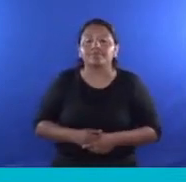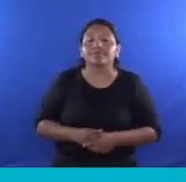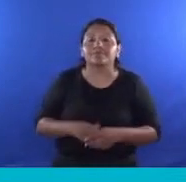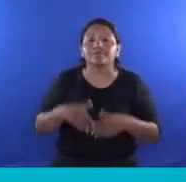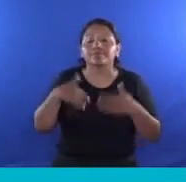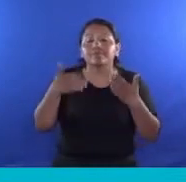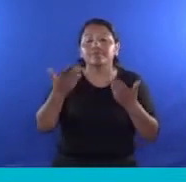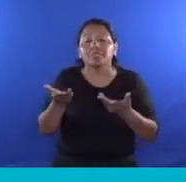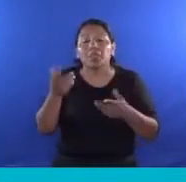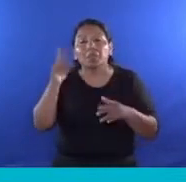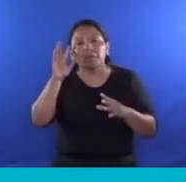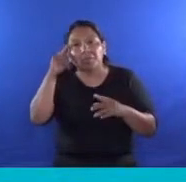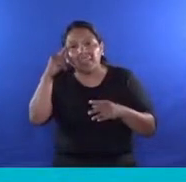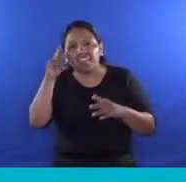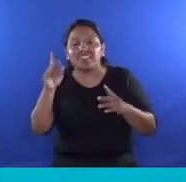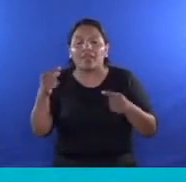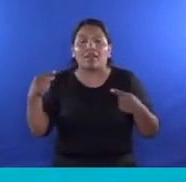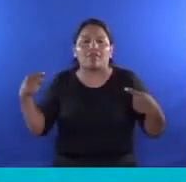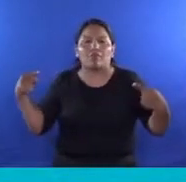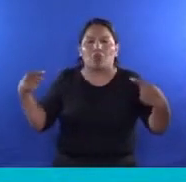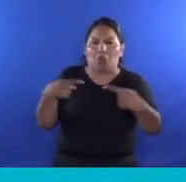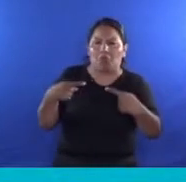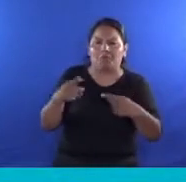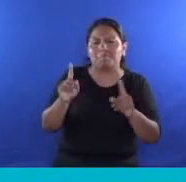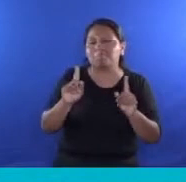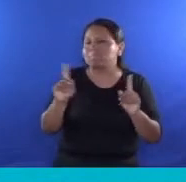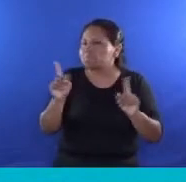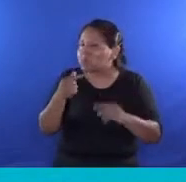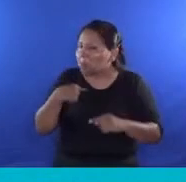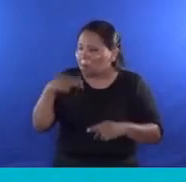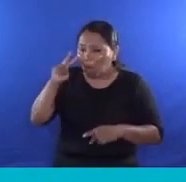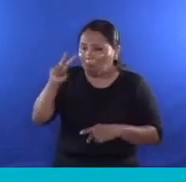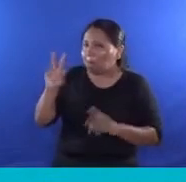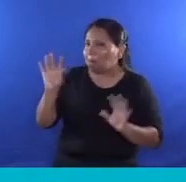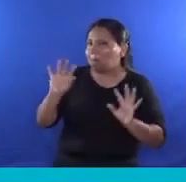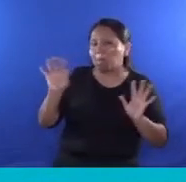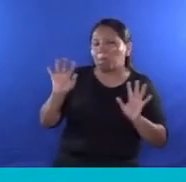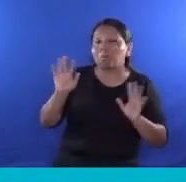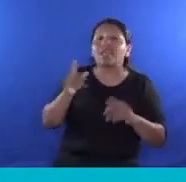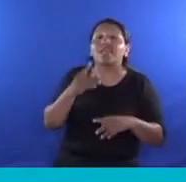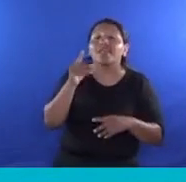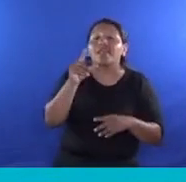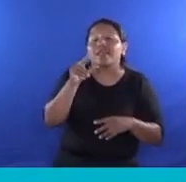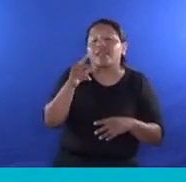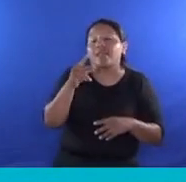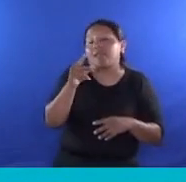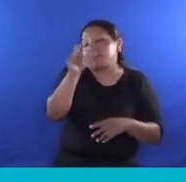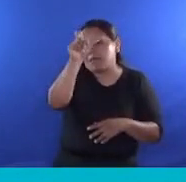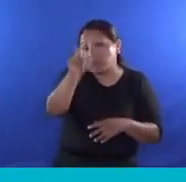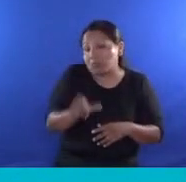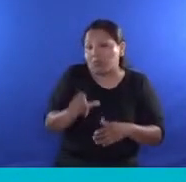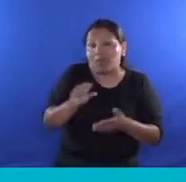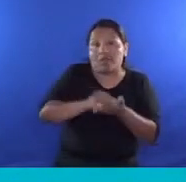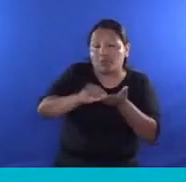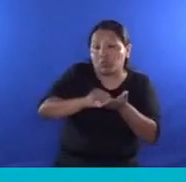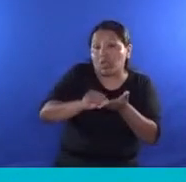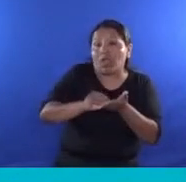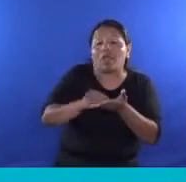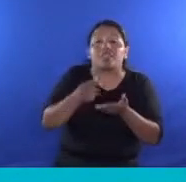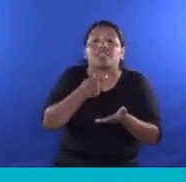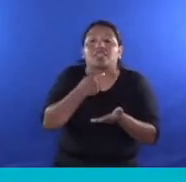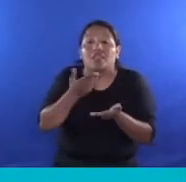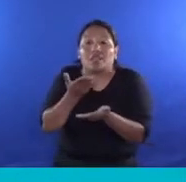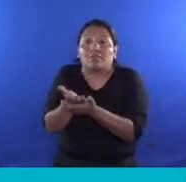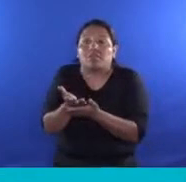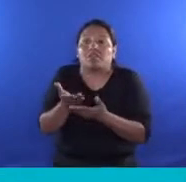pareciera que es contradictorio, yo no lo veo contradictorio. El diputado que está que quiera hacer uso de licencia,